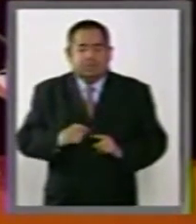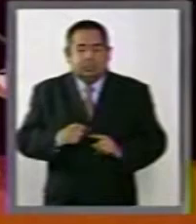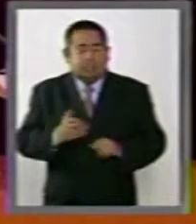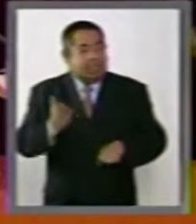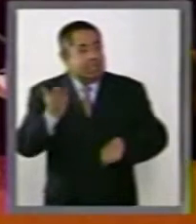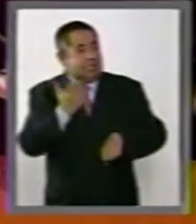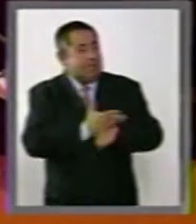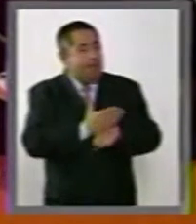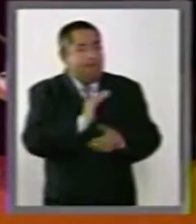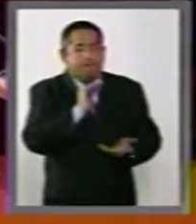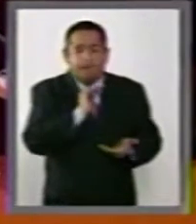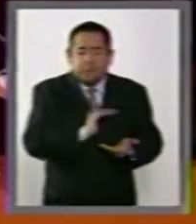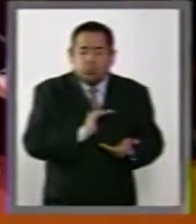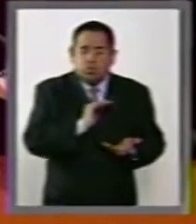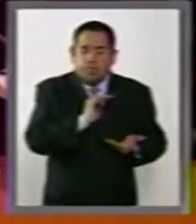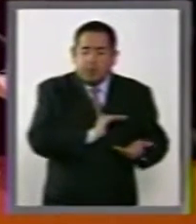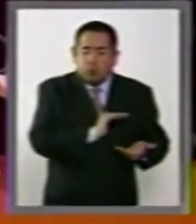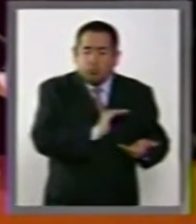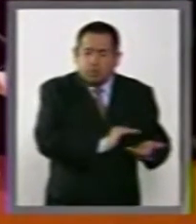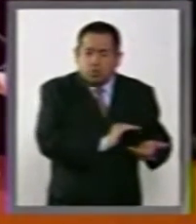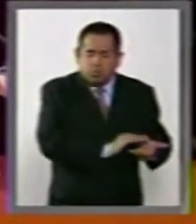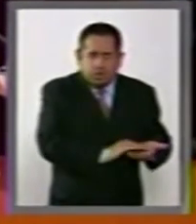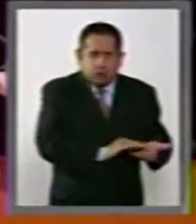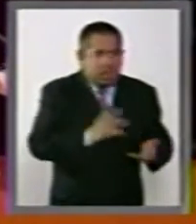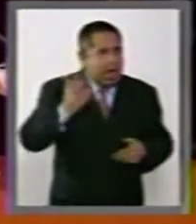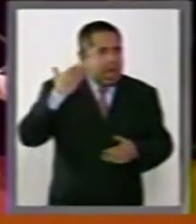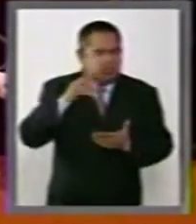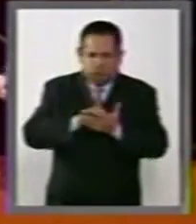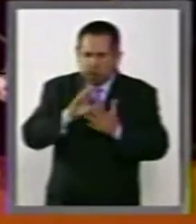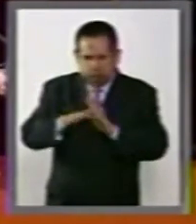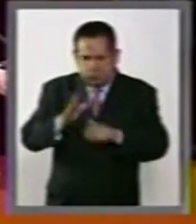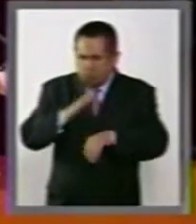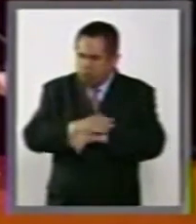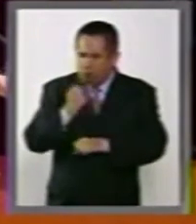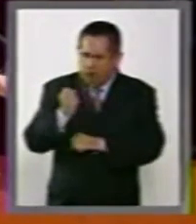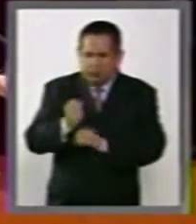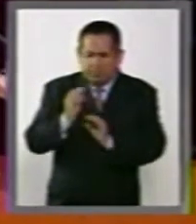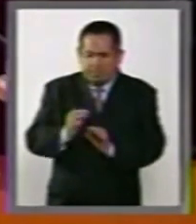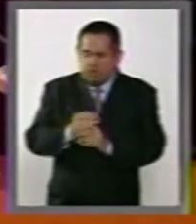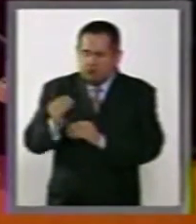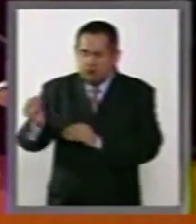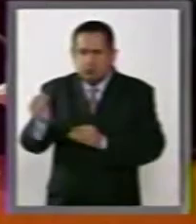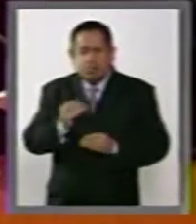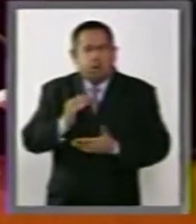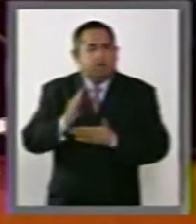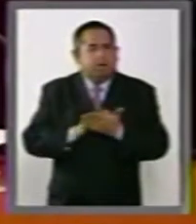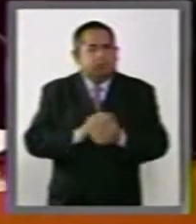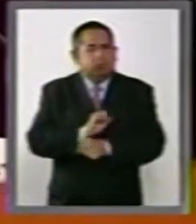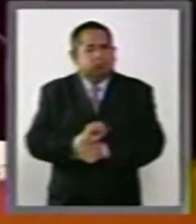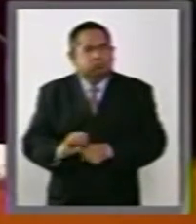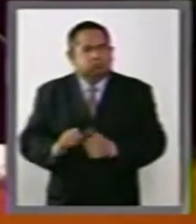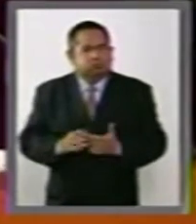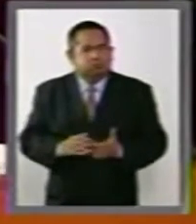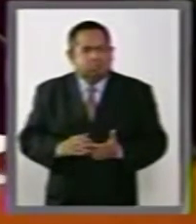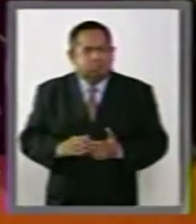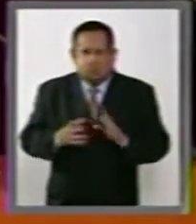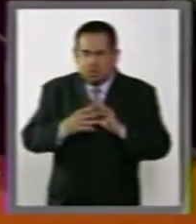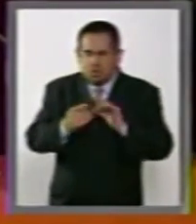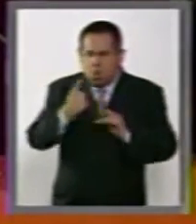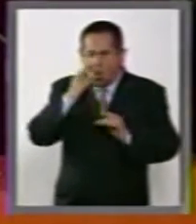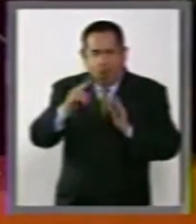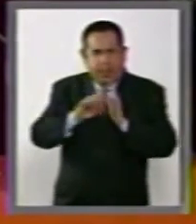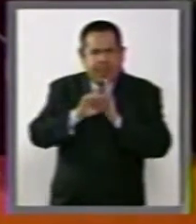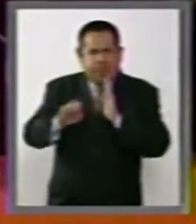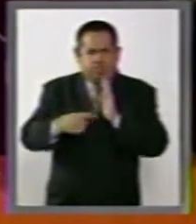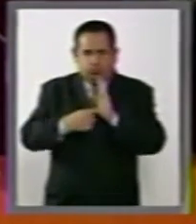las penalidades que habíamos establecido aquí en el Senado. Veamos tan solo una